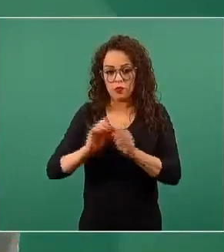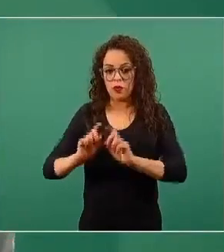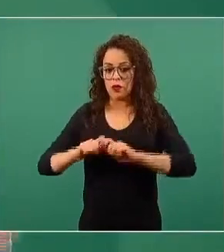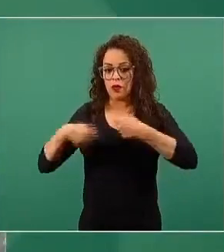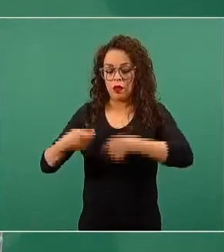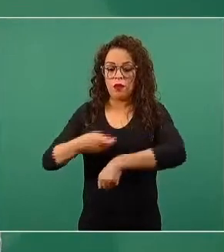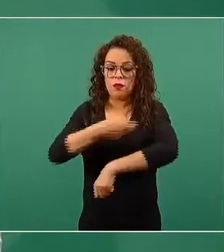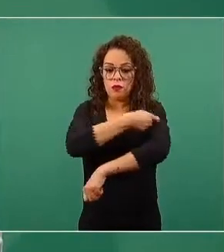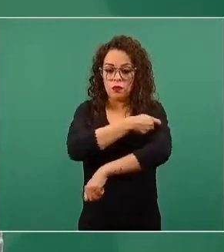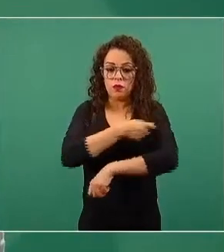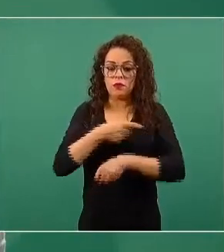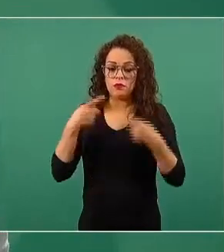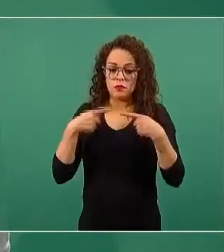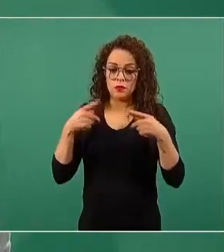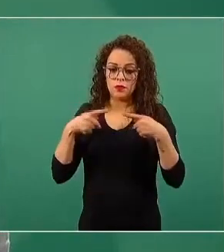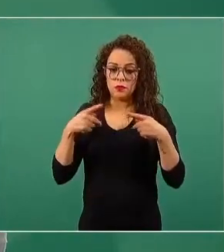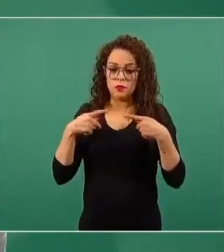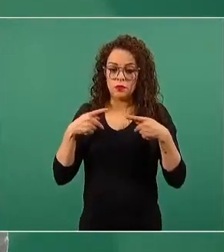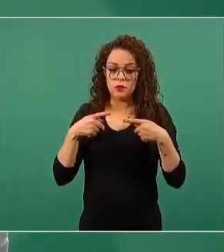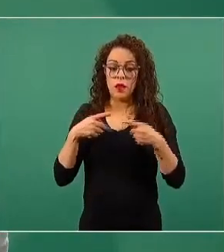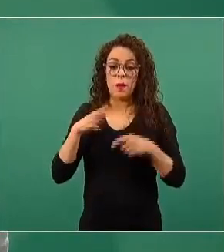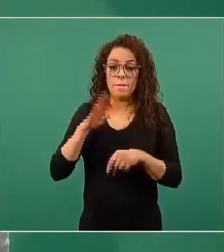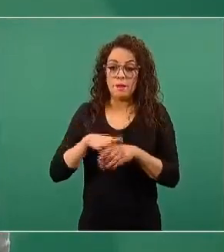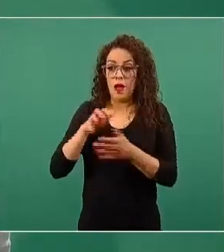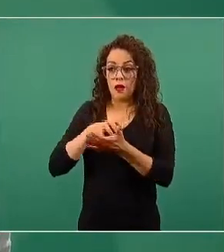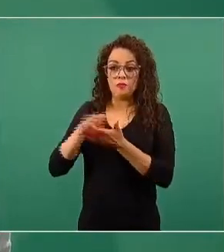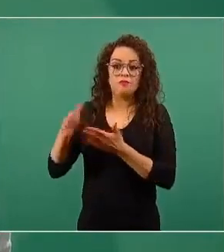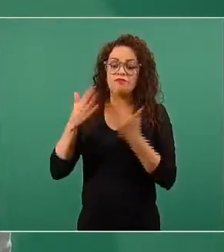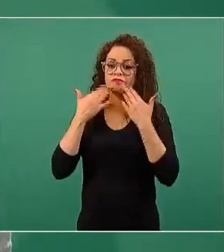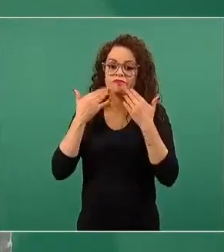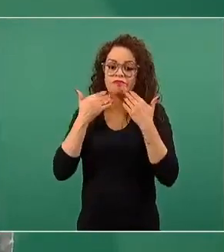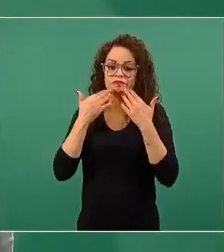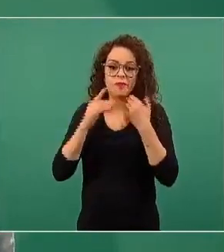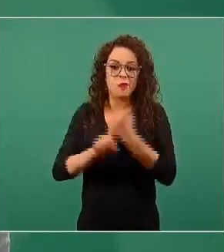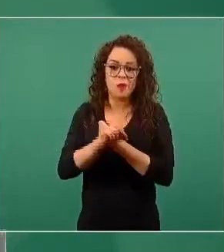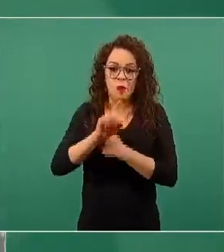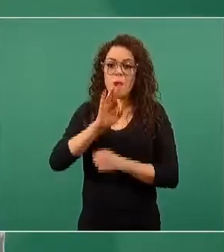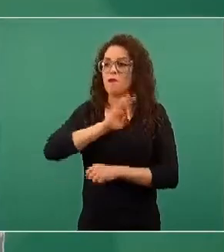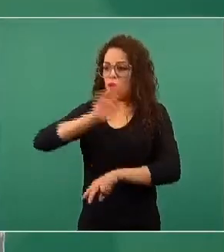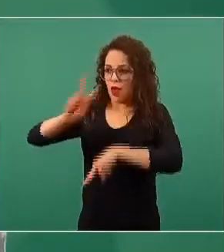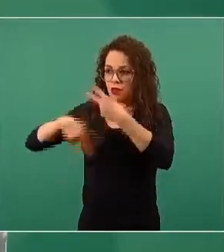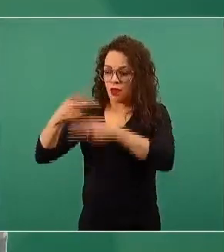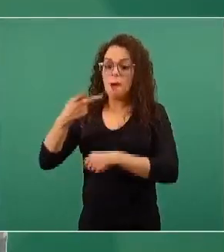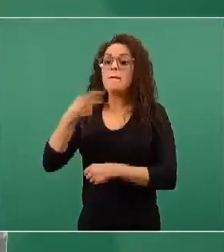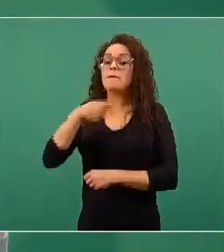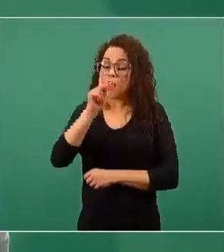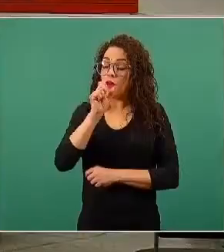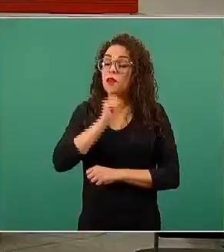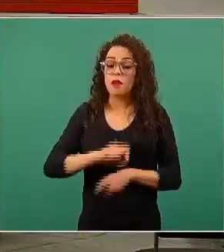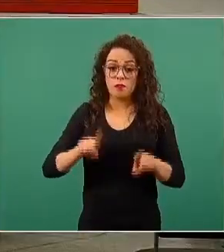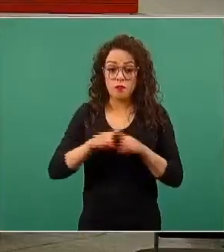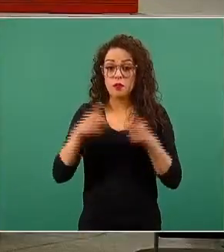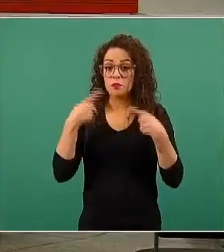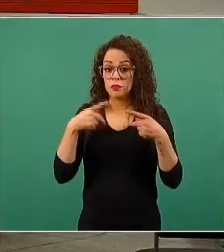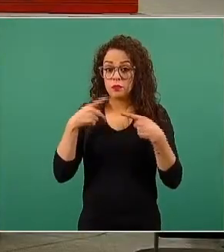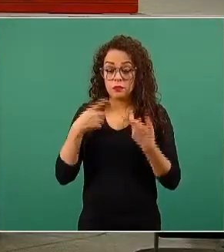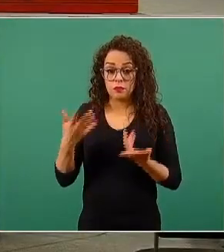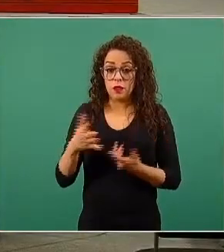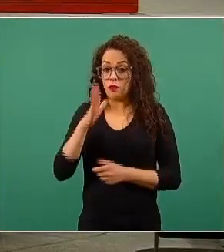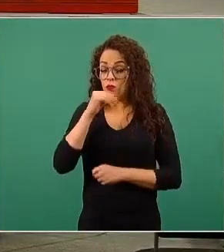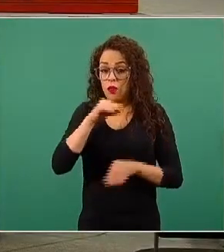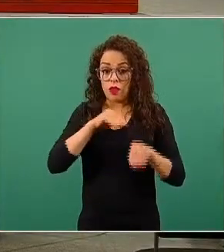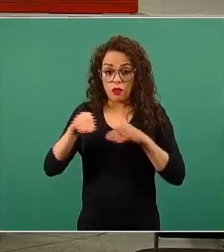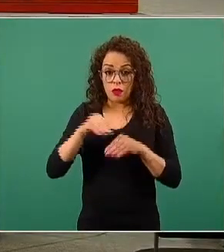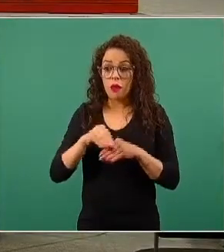personas, afortunadamente la gran mayoría, que no tienen problemas de movilidad, pero también se ha incluido a las personas con problemas de